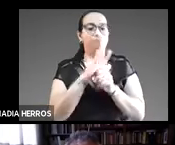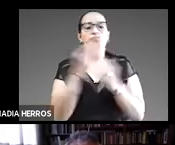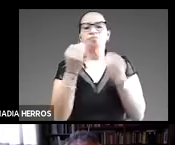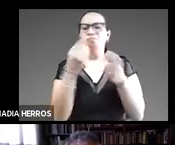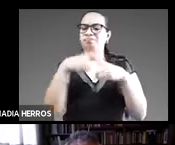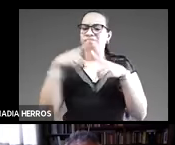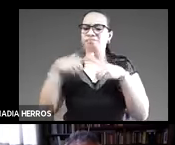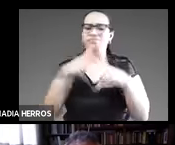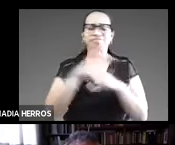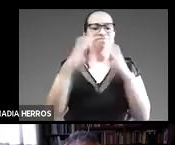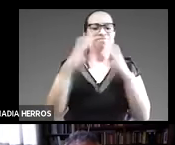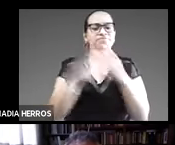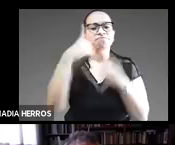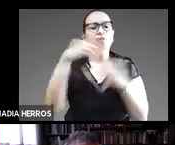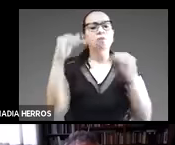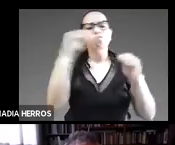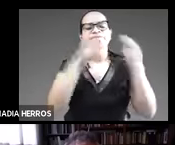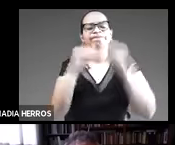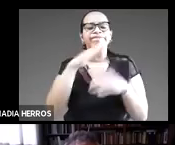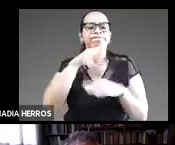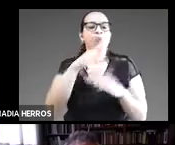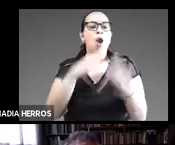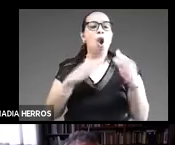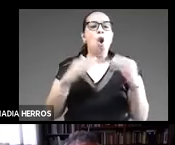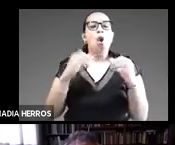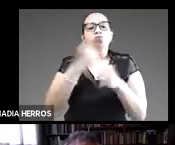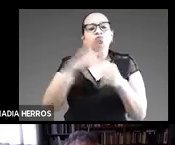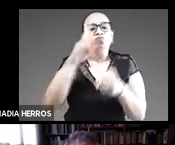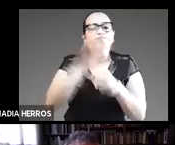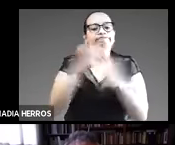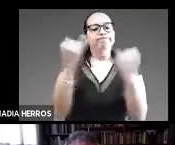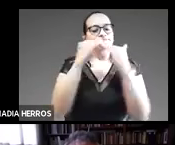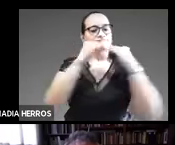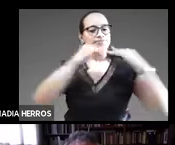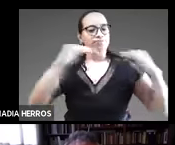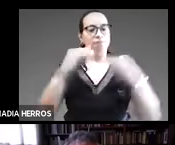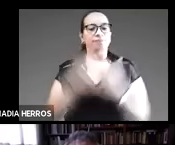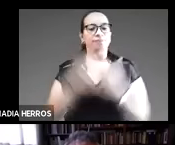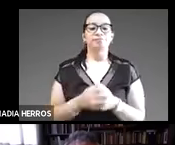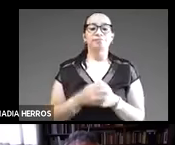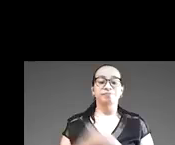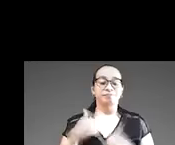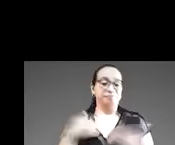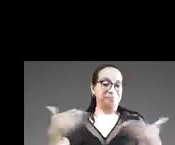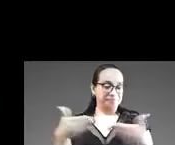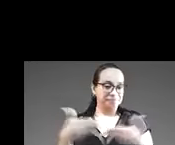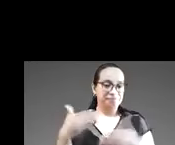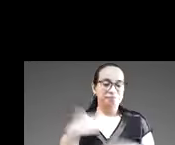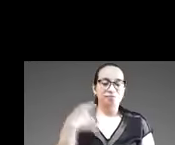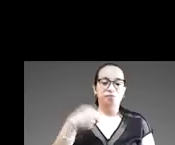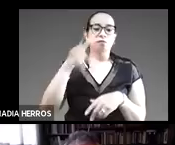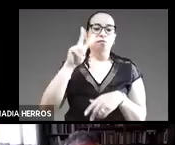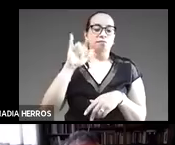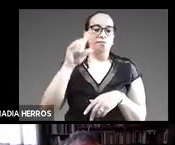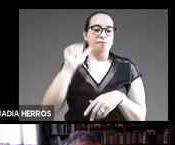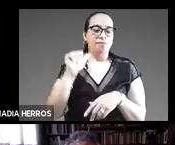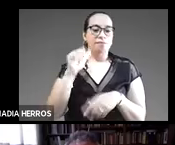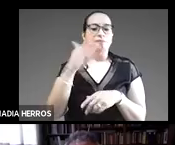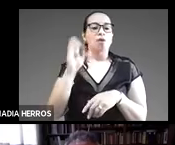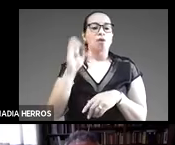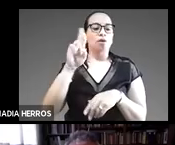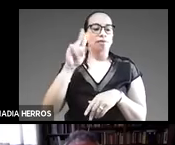cosas, a la construcción de una sociedad más igualitaria y equitativa. Me presento, yo soy Vida Ortega Font, soy coordinadora de